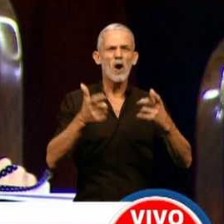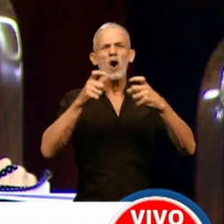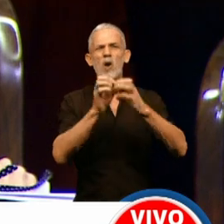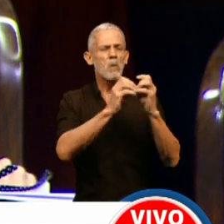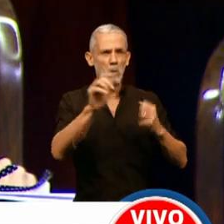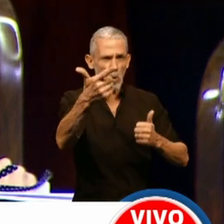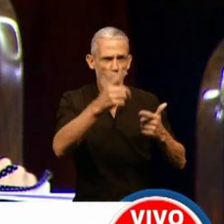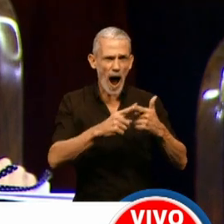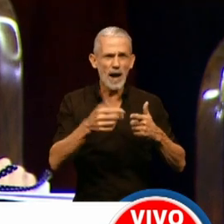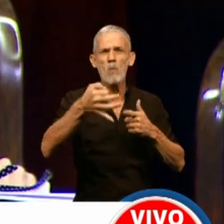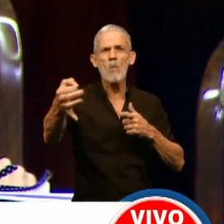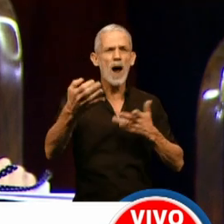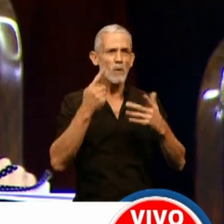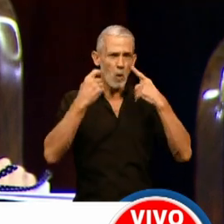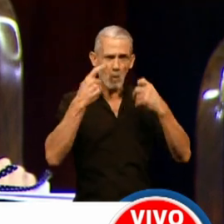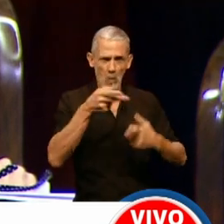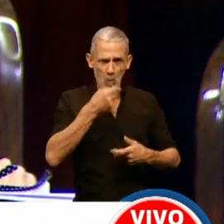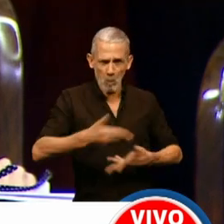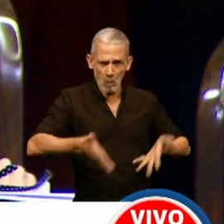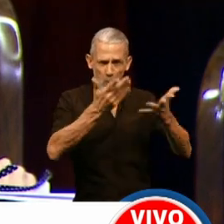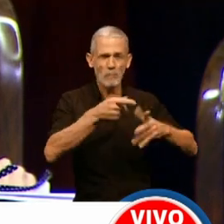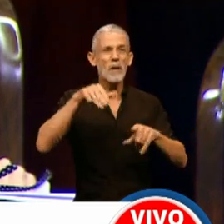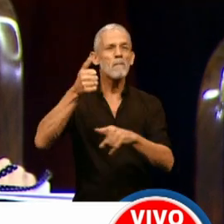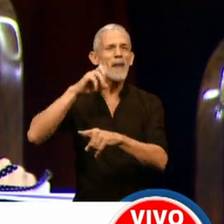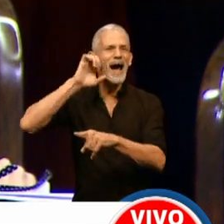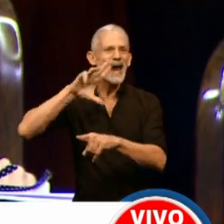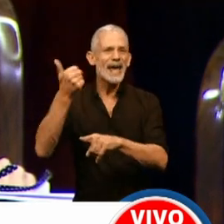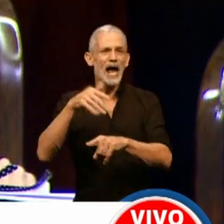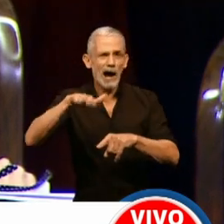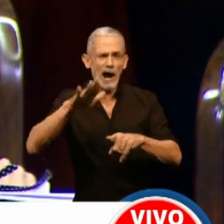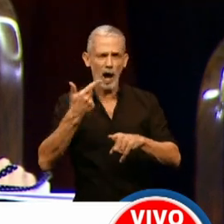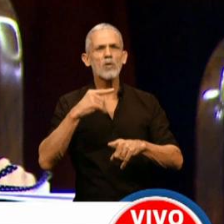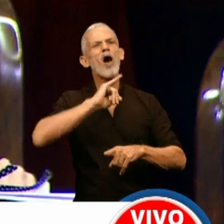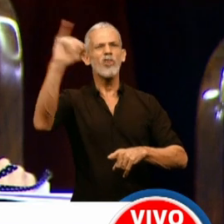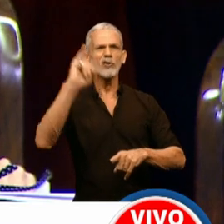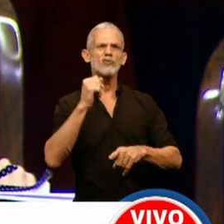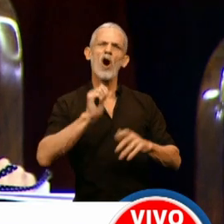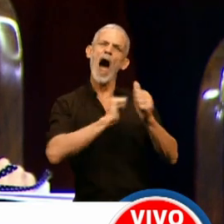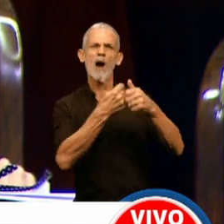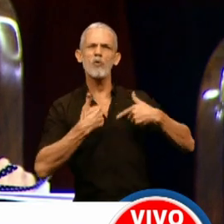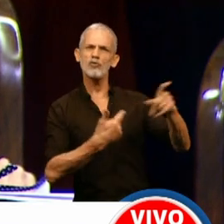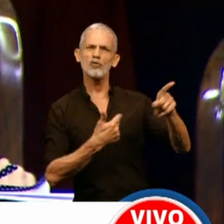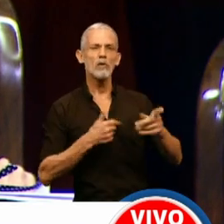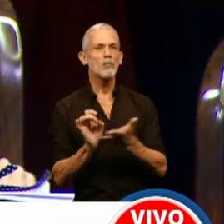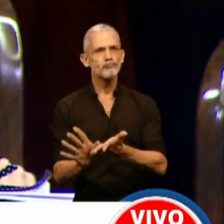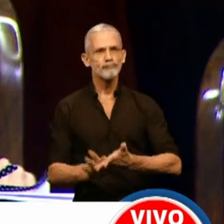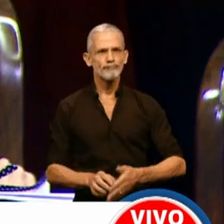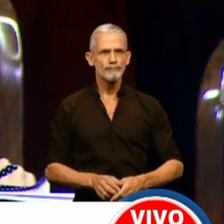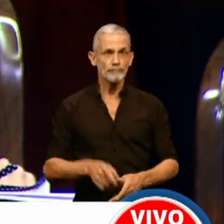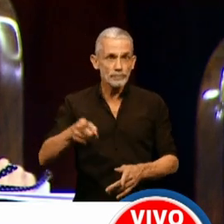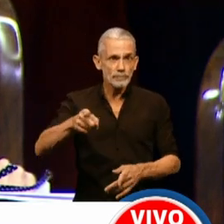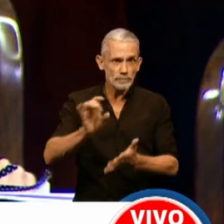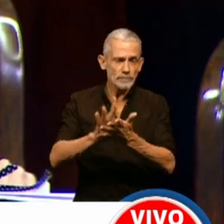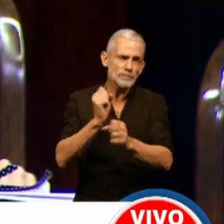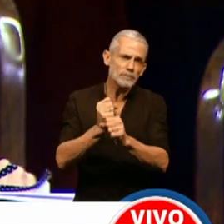deliberante porque no hay nadie que lo controle y macarena tuvo el valor de denunciar abuso sexual y la despidieron la